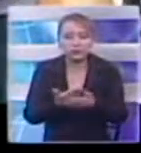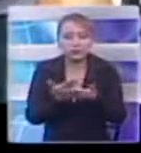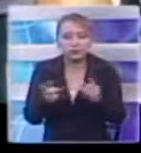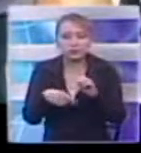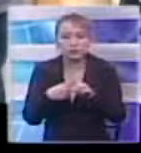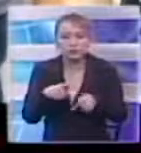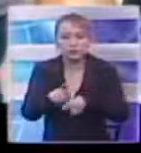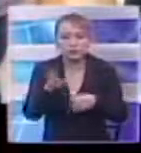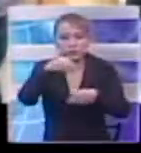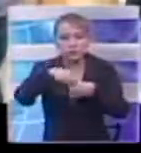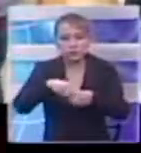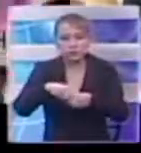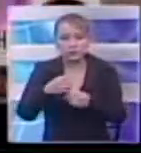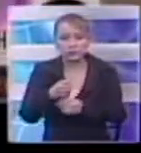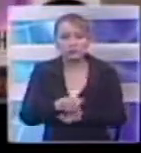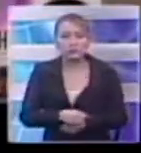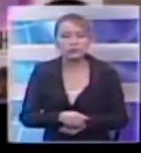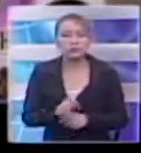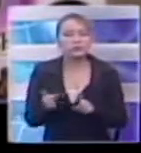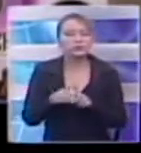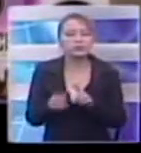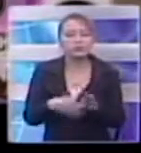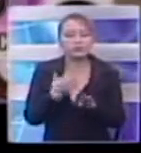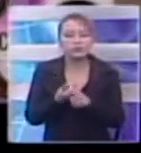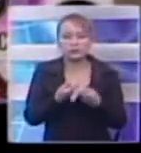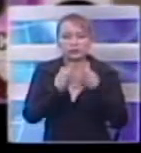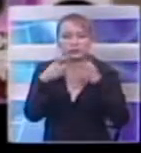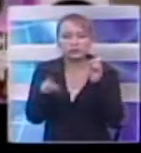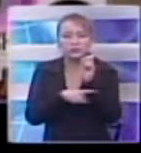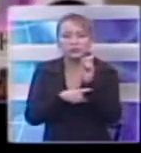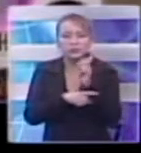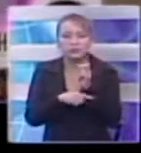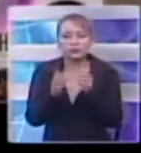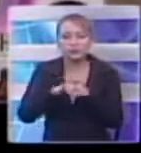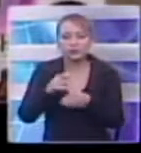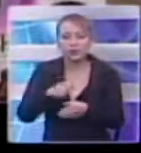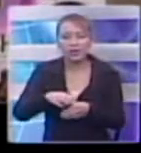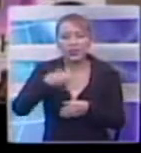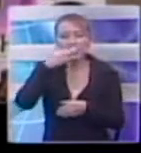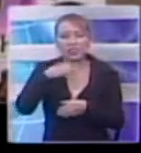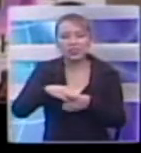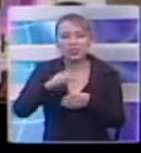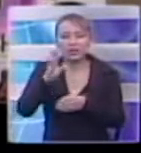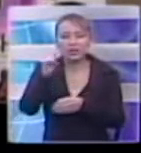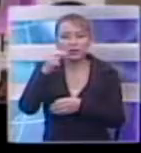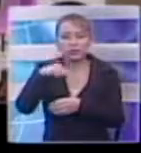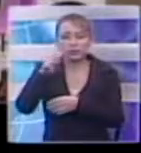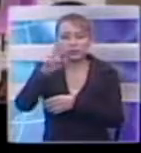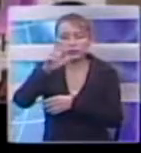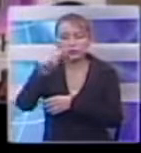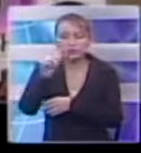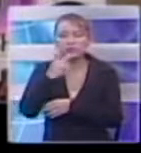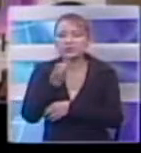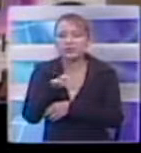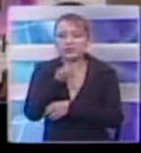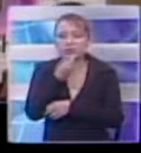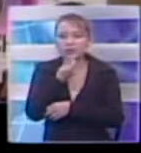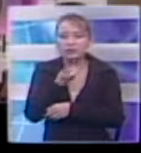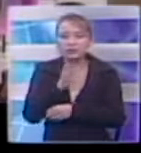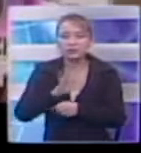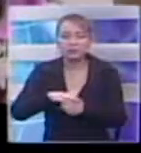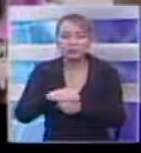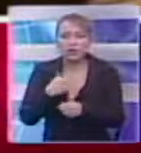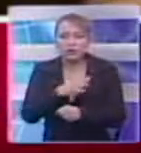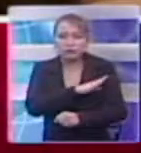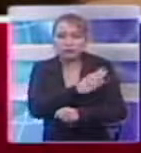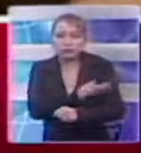en este showroom. El primer producto que lanzamos al mercado es nuestro té de kombucha. La kombucha es un probiótico, es una bebida